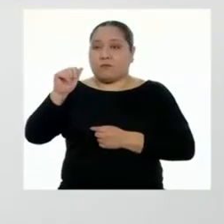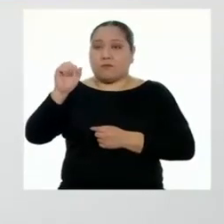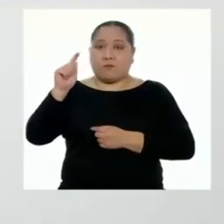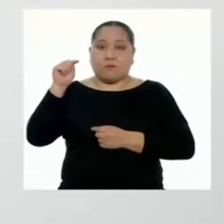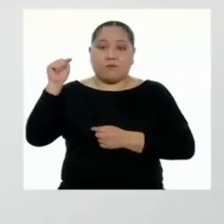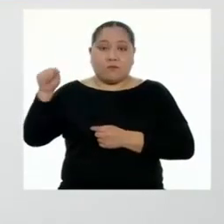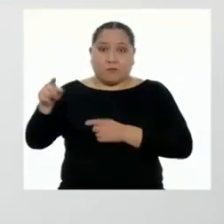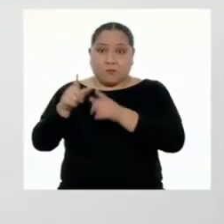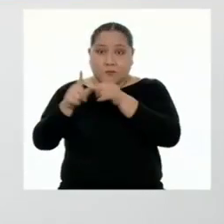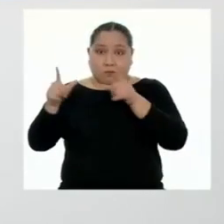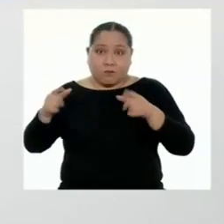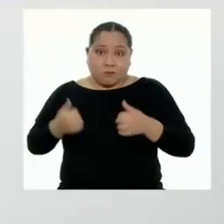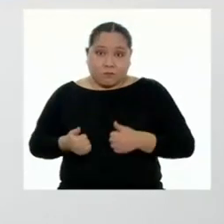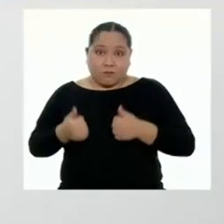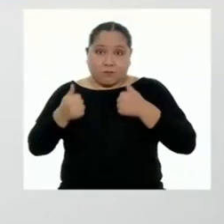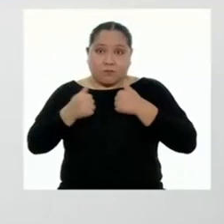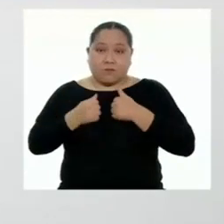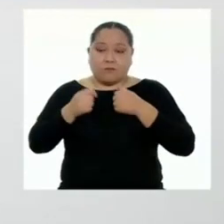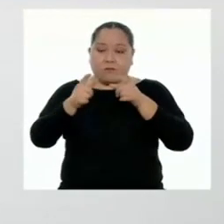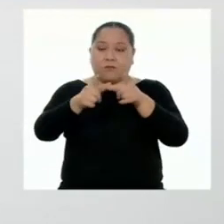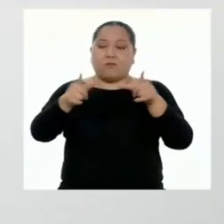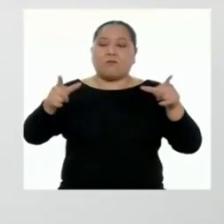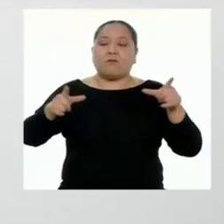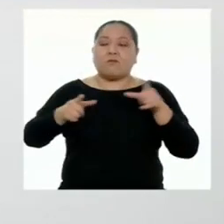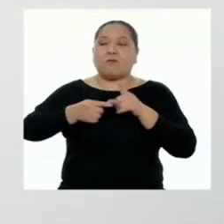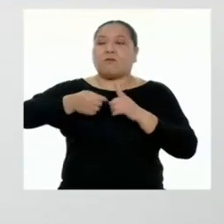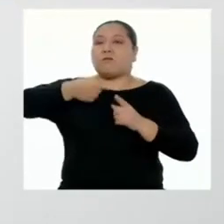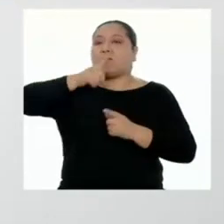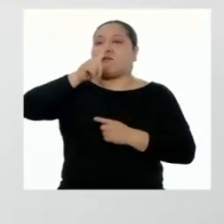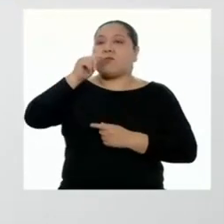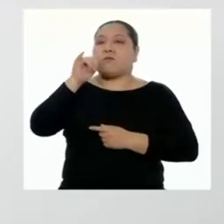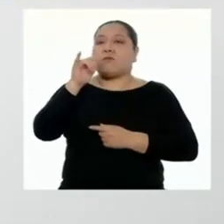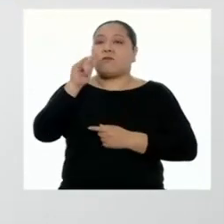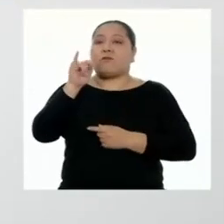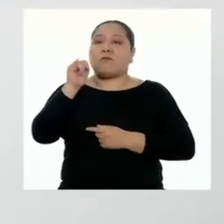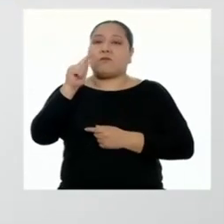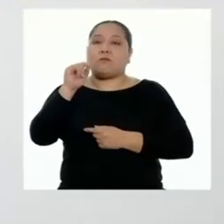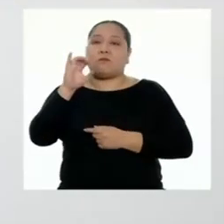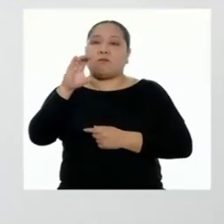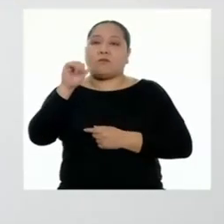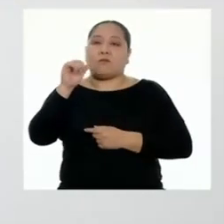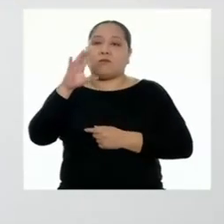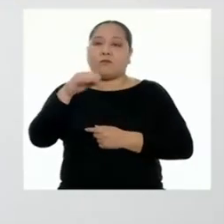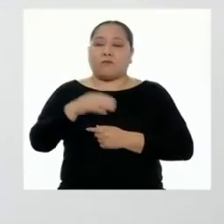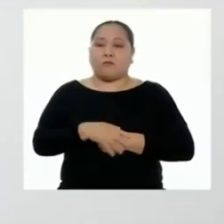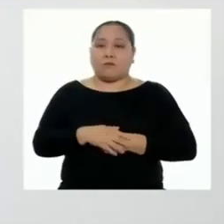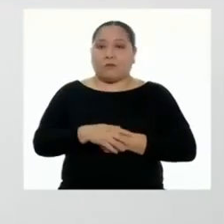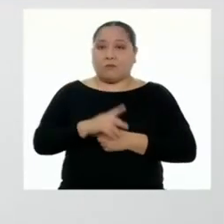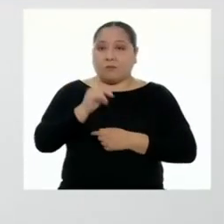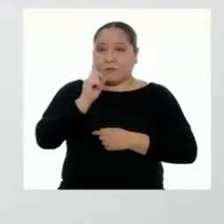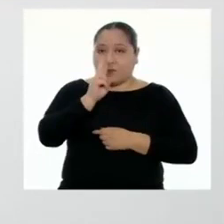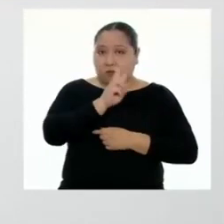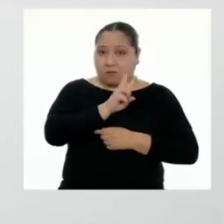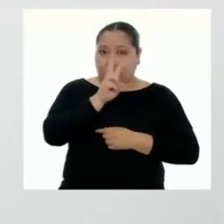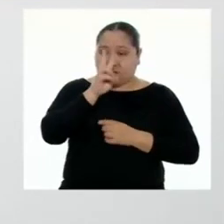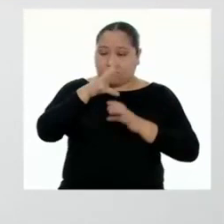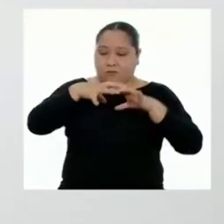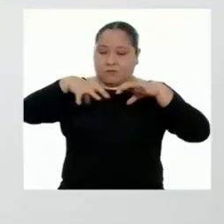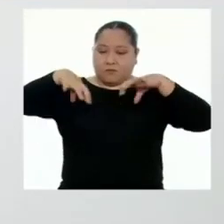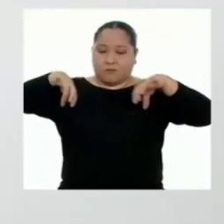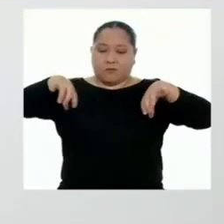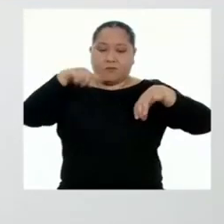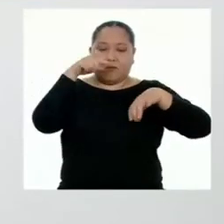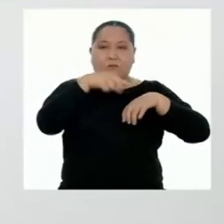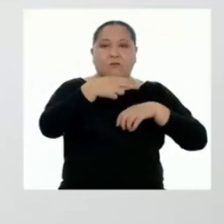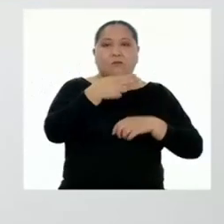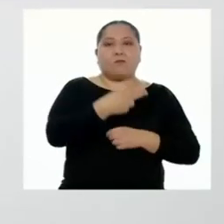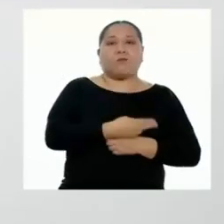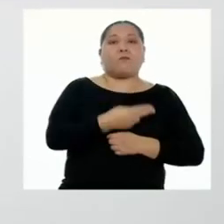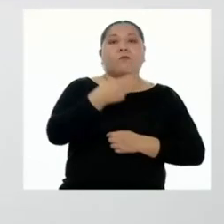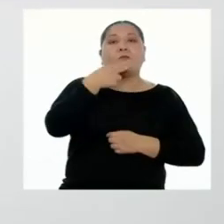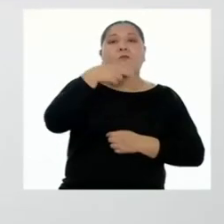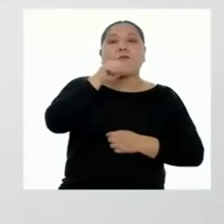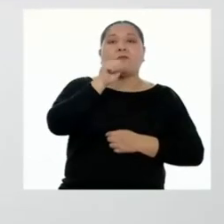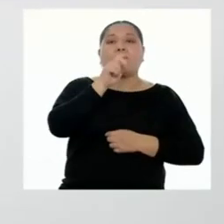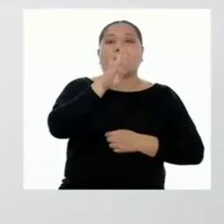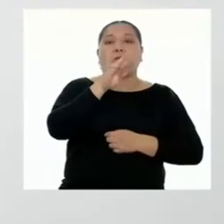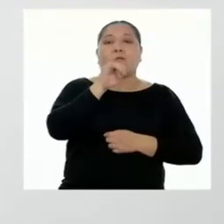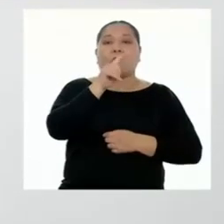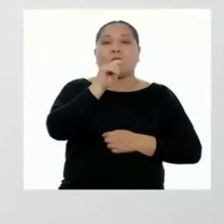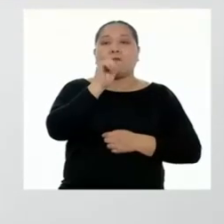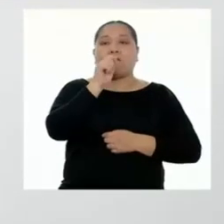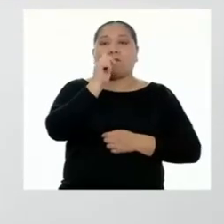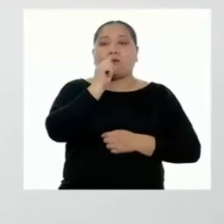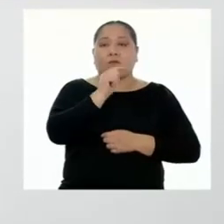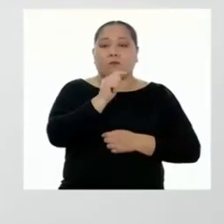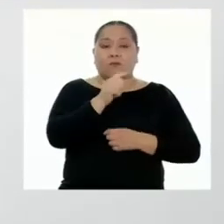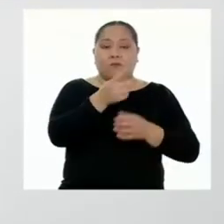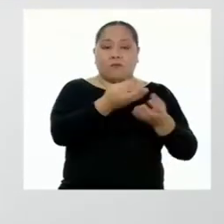dos tipos de hábitat. Hábitat terrestre. Se encuentran sobre la tierra y aquí encontramos animales que necesitan el